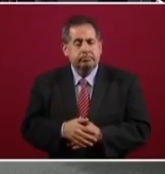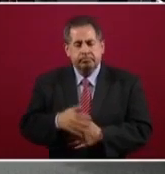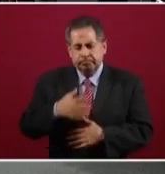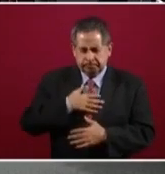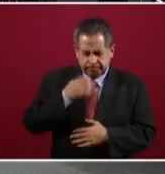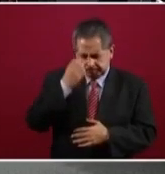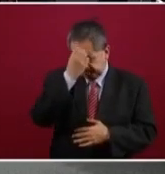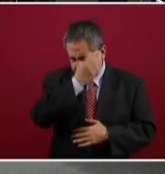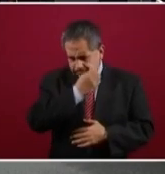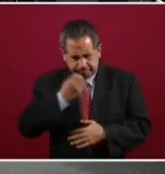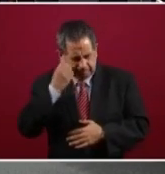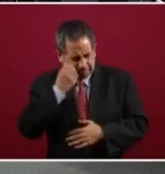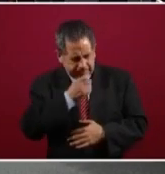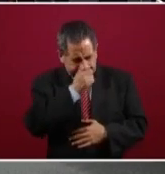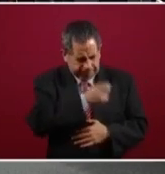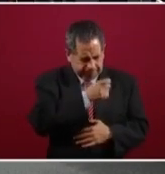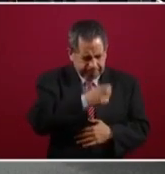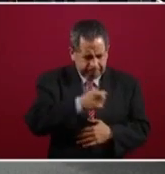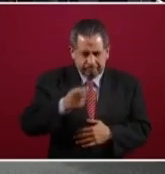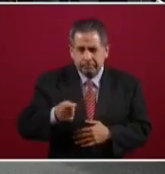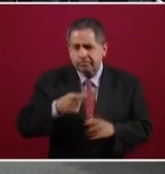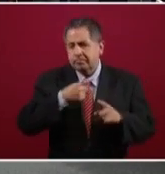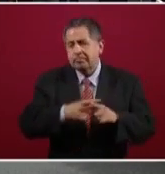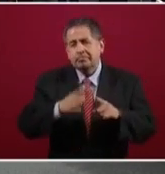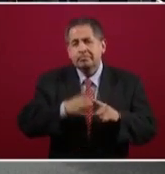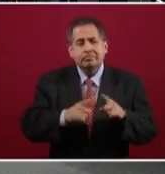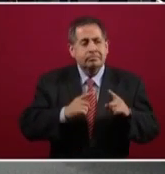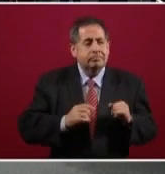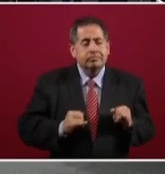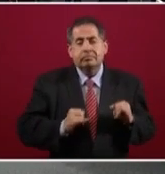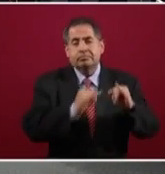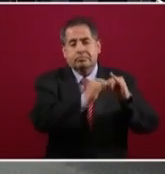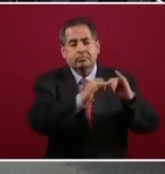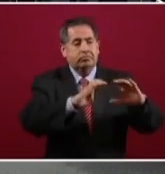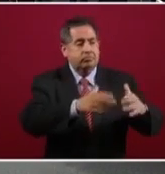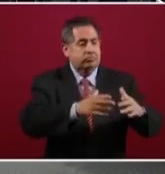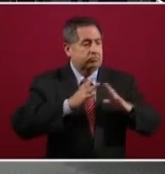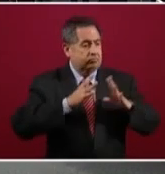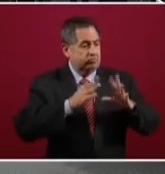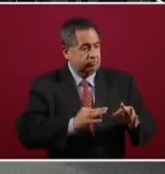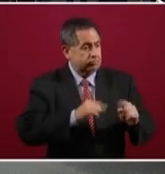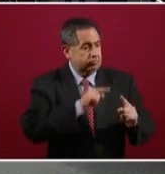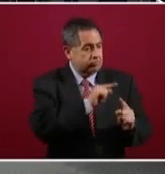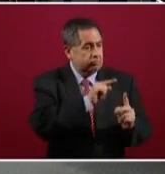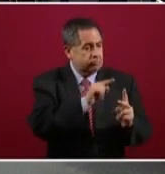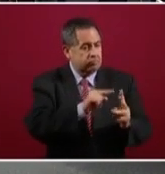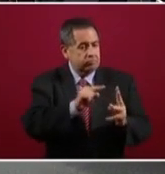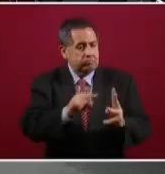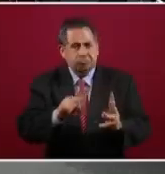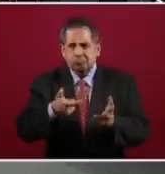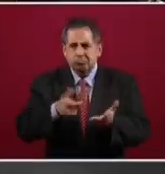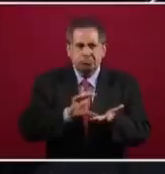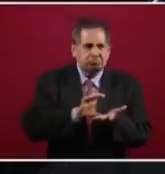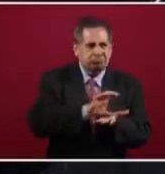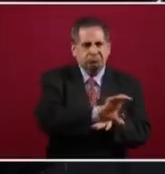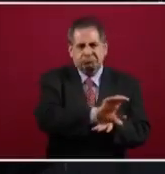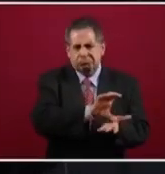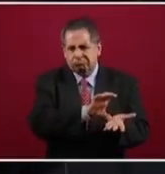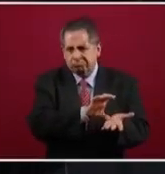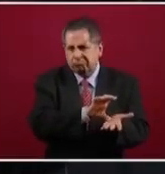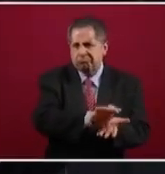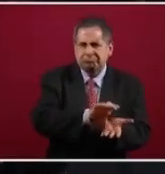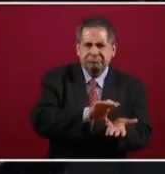una revisión de más organismos que se crearon y que pues a los que les fueron inyectados recursos